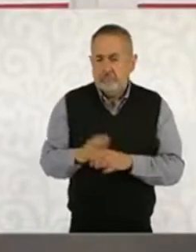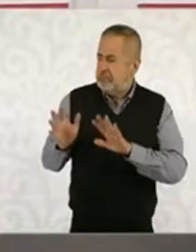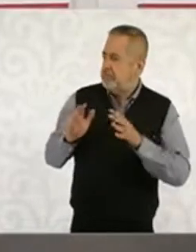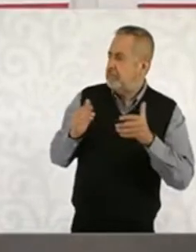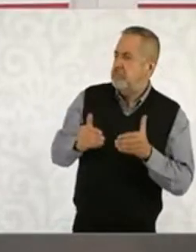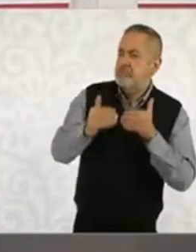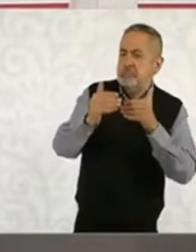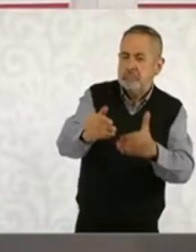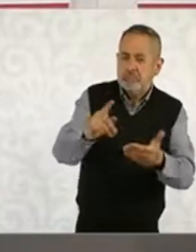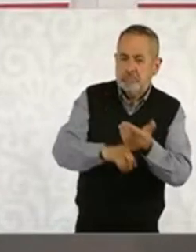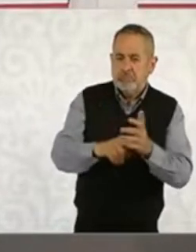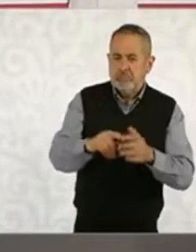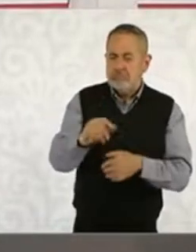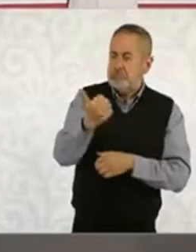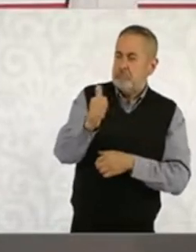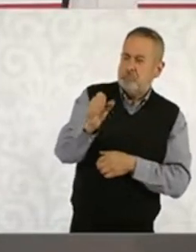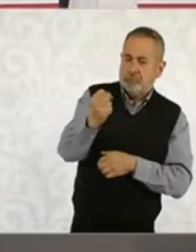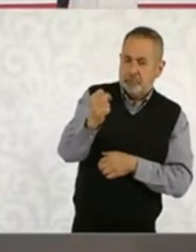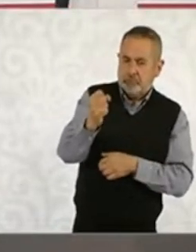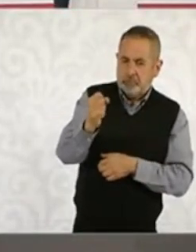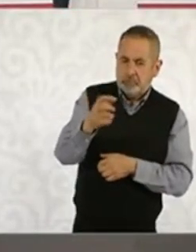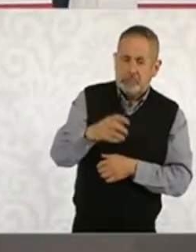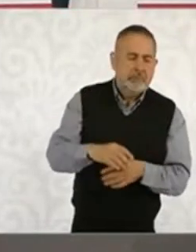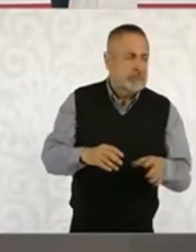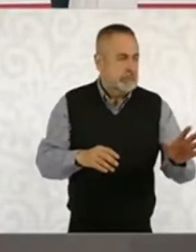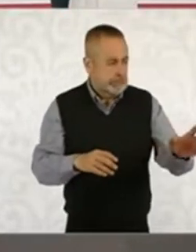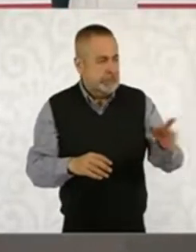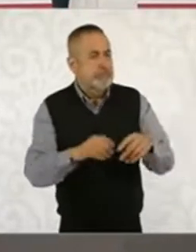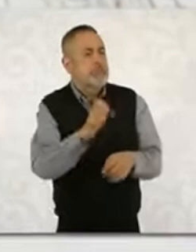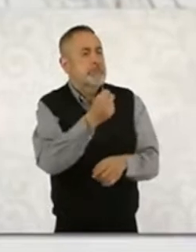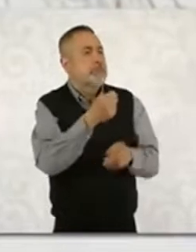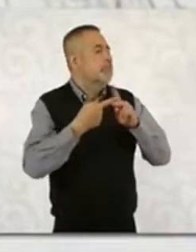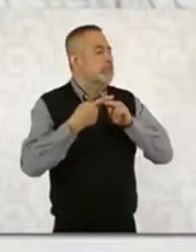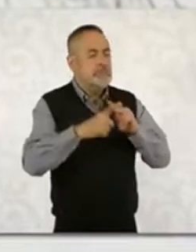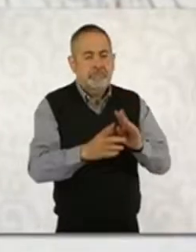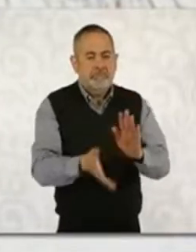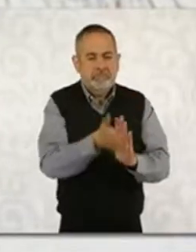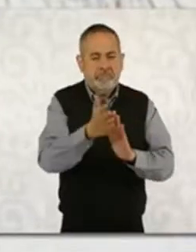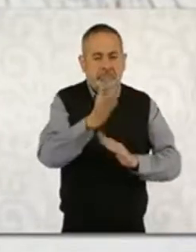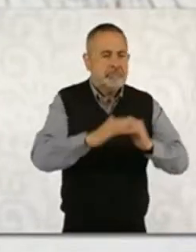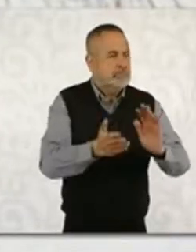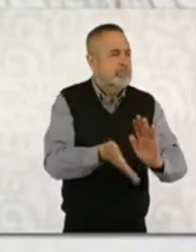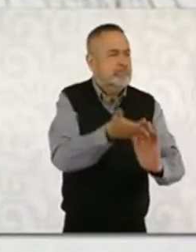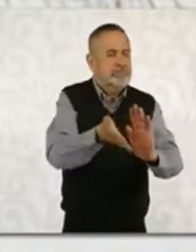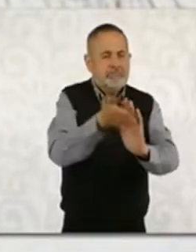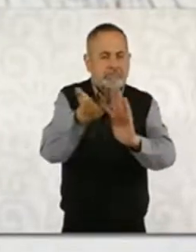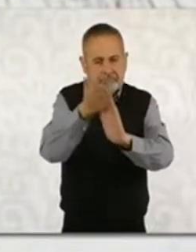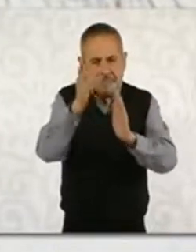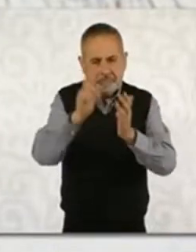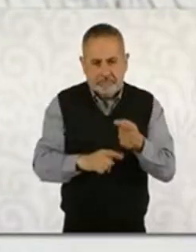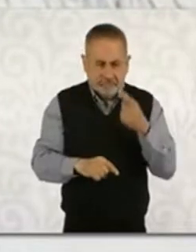de agosto, principios de septiembre, sí. Principios de septiembre empieza la construcción. ¿Para qué? El de Saltillo.